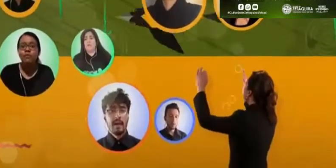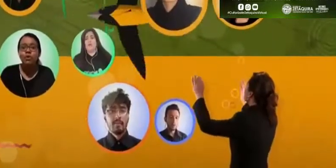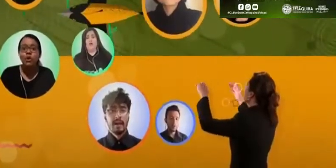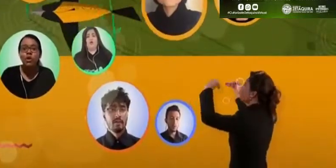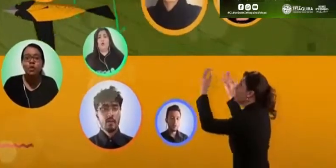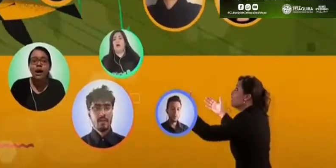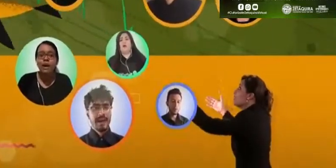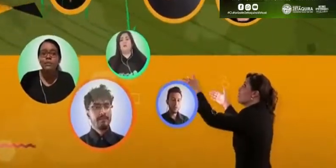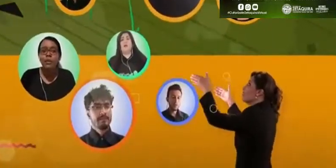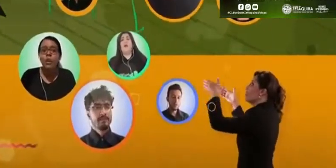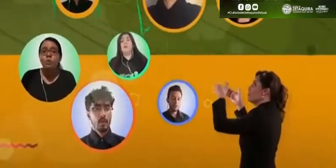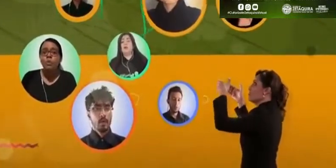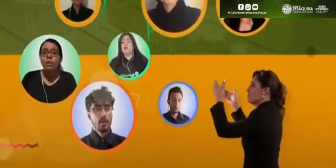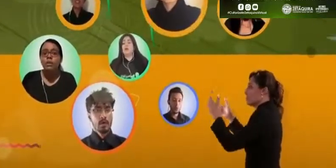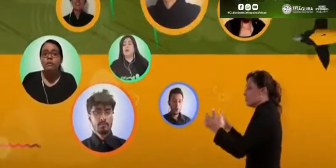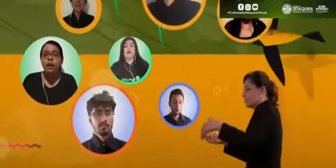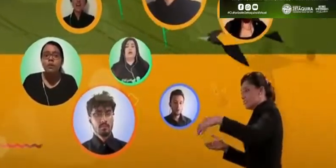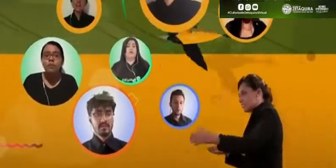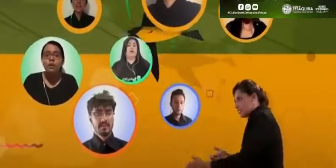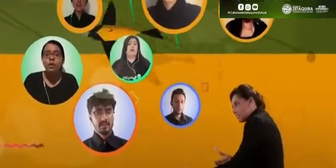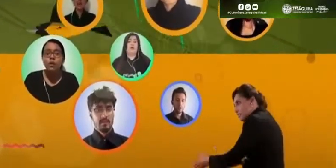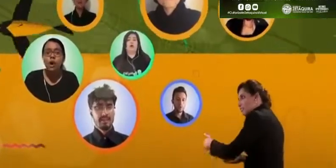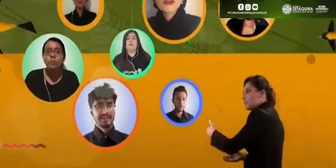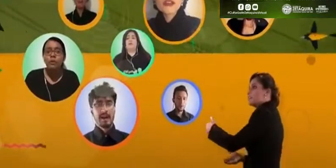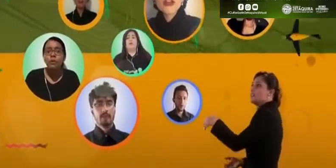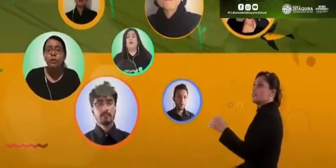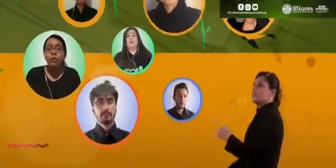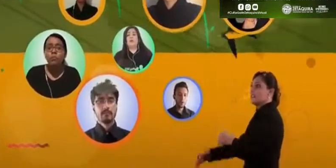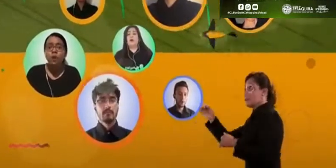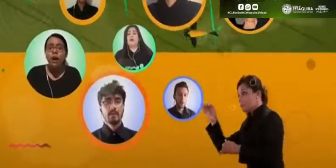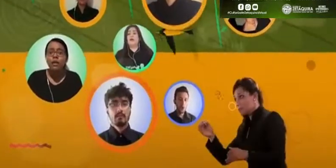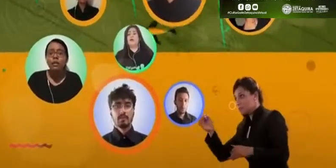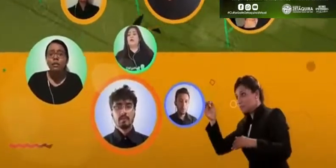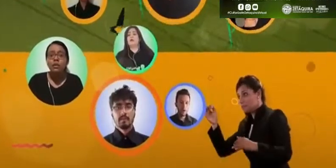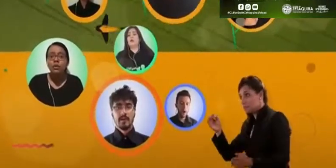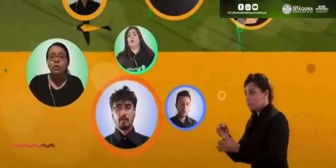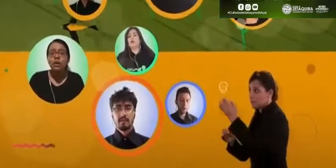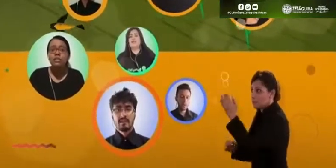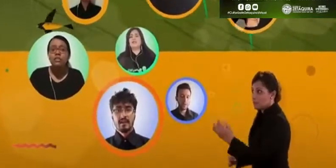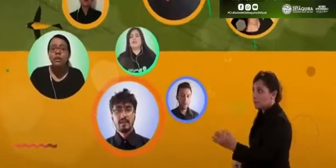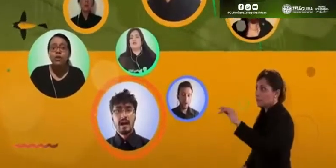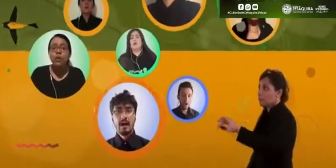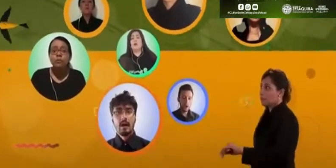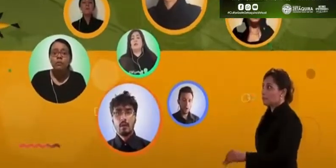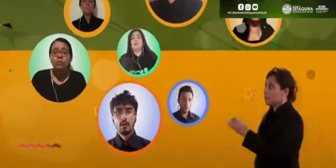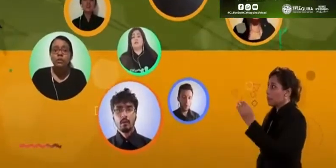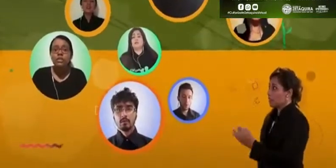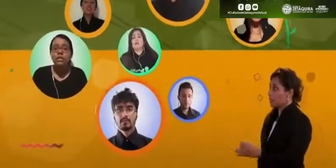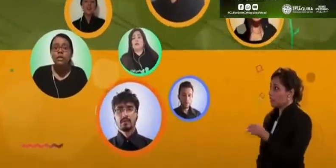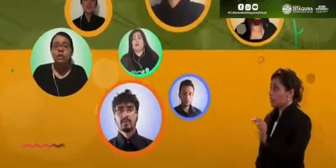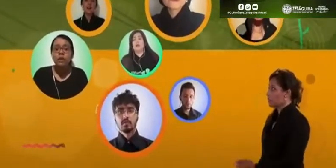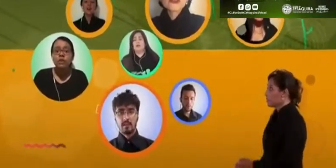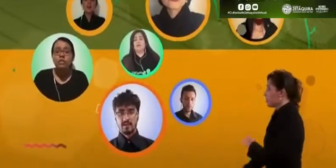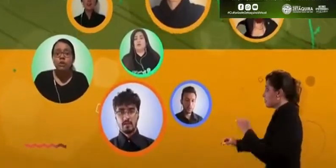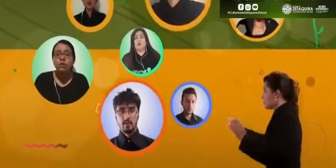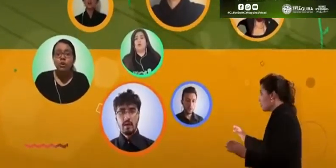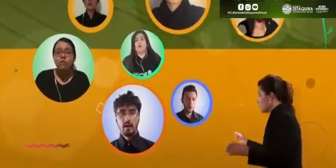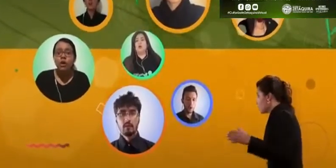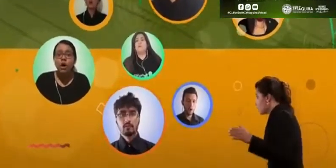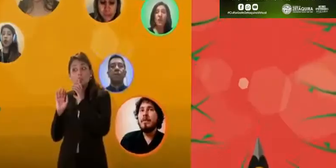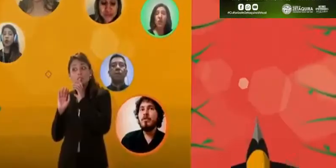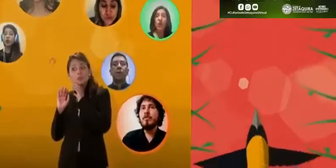volando y no ha cantado, porque lleva el pico apretado. Un pajarito de salida, el suelto se le